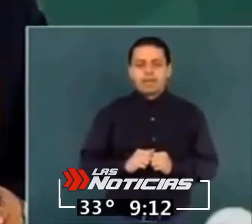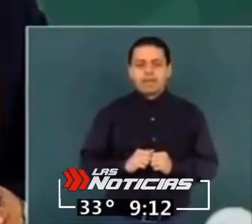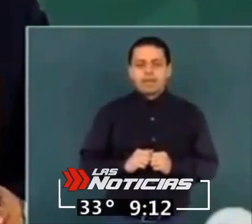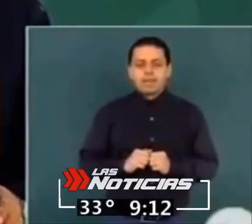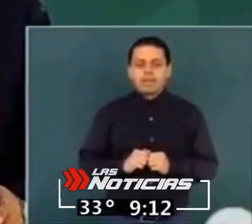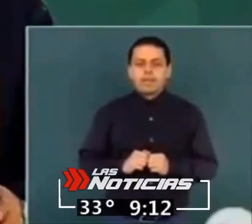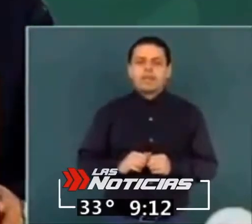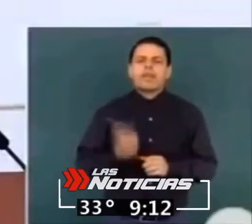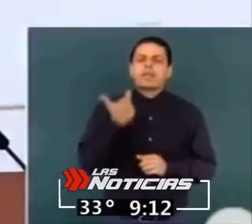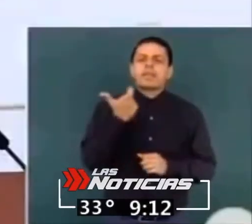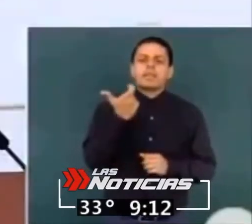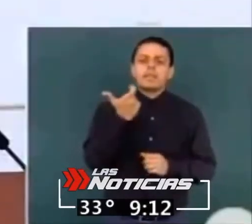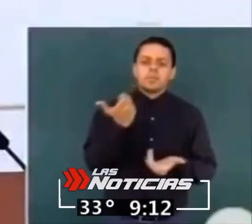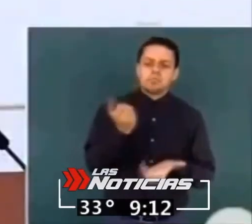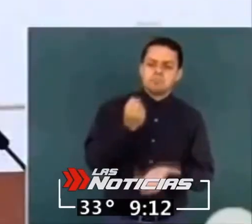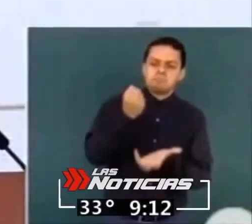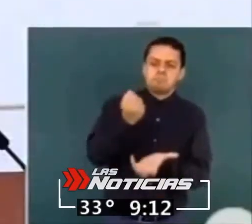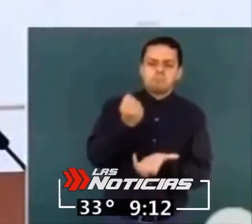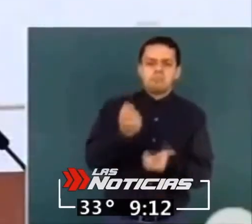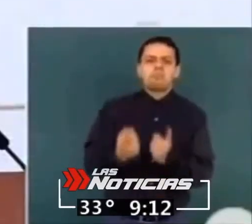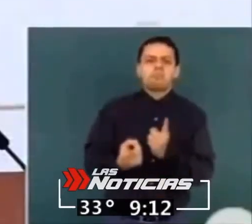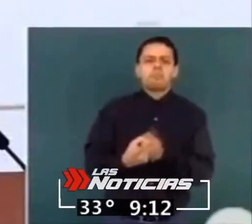se financió